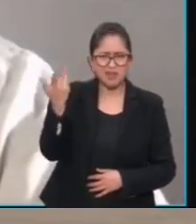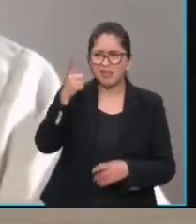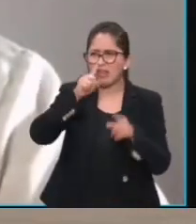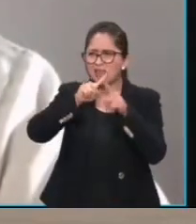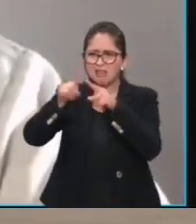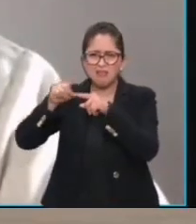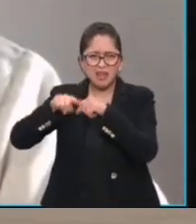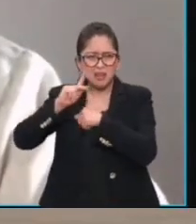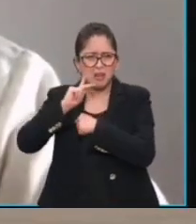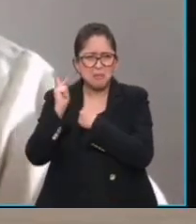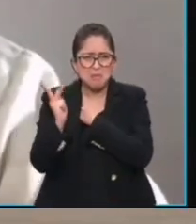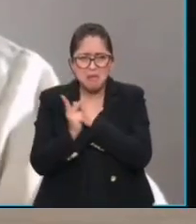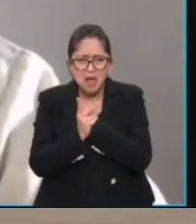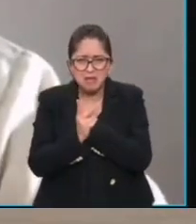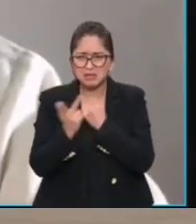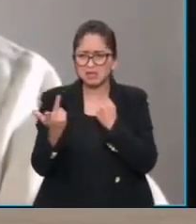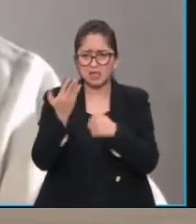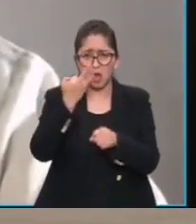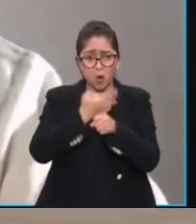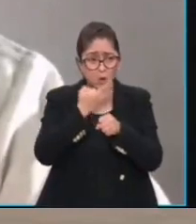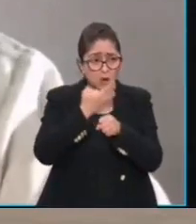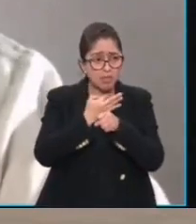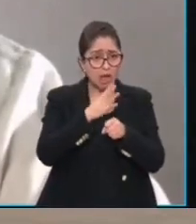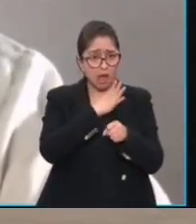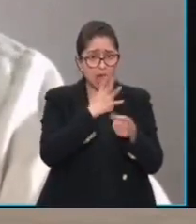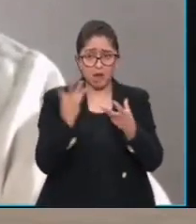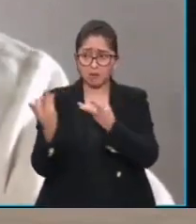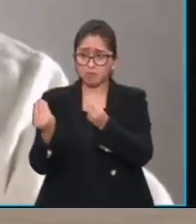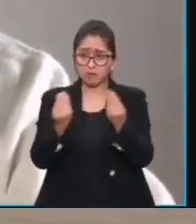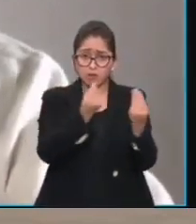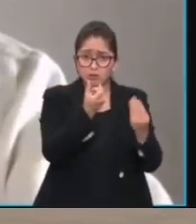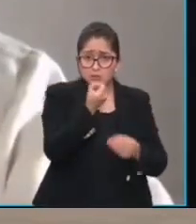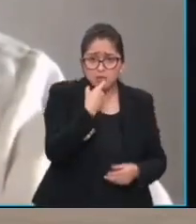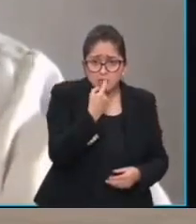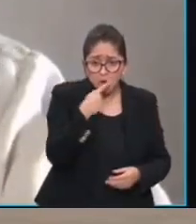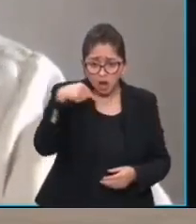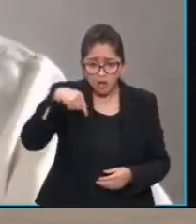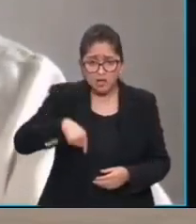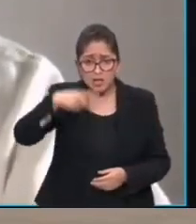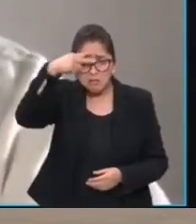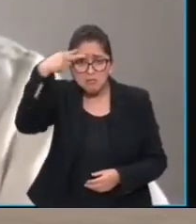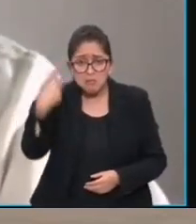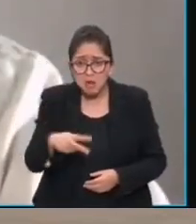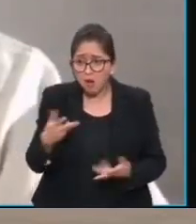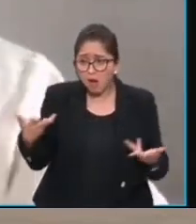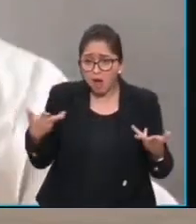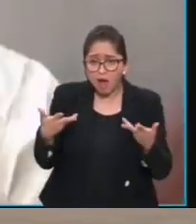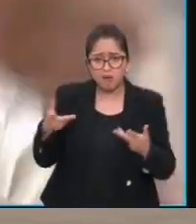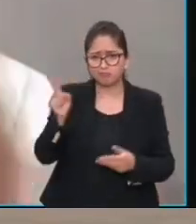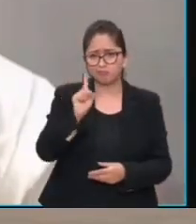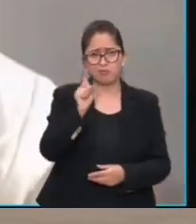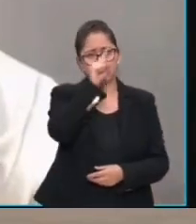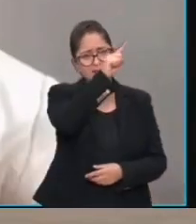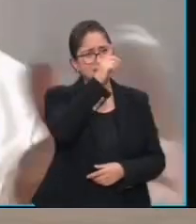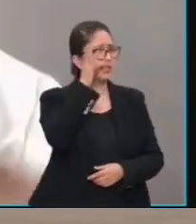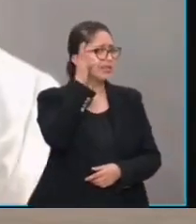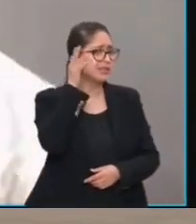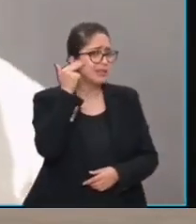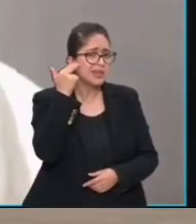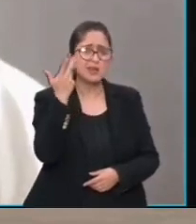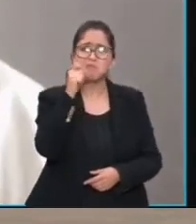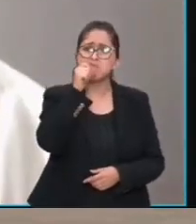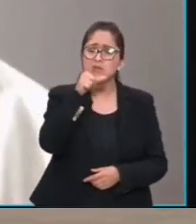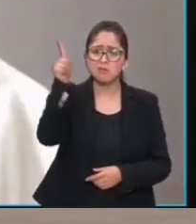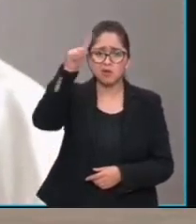acceso y abasto a muchos de los medicamentos. Esos medicamentos no se producen en México, se producen en China, se producen en la India, y hay que importarlos. Aquí